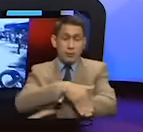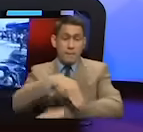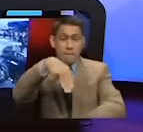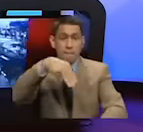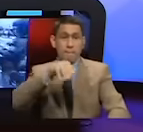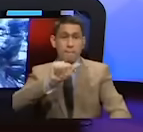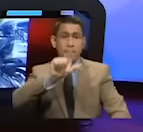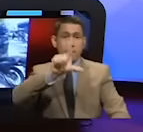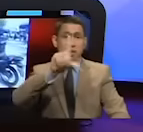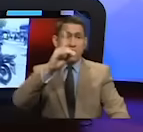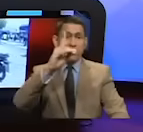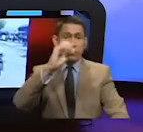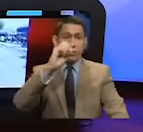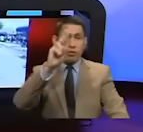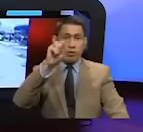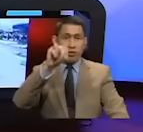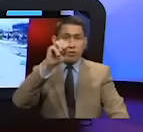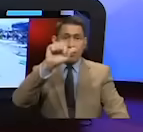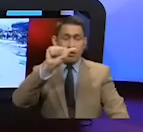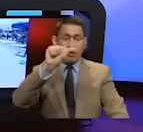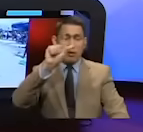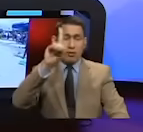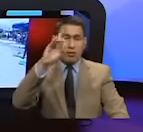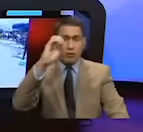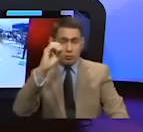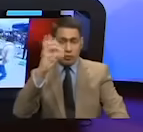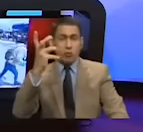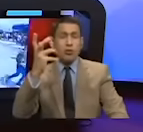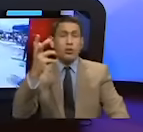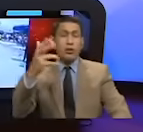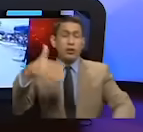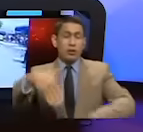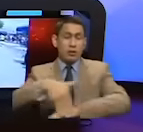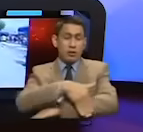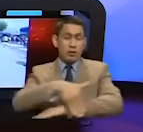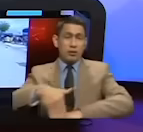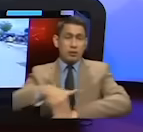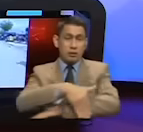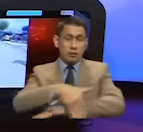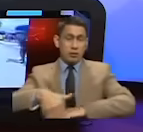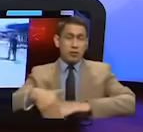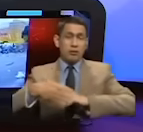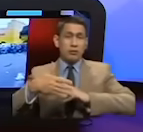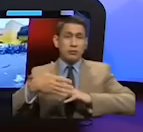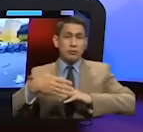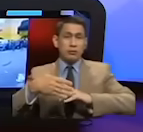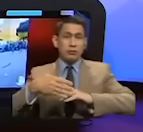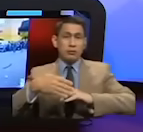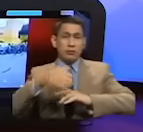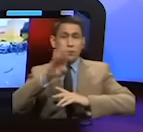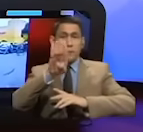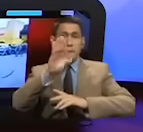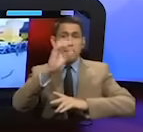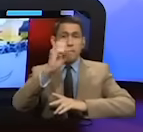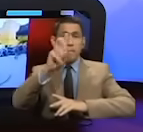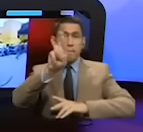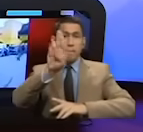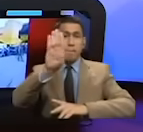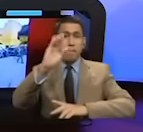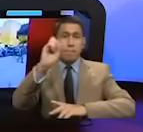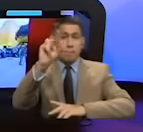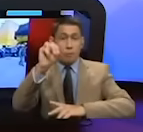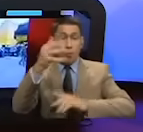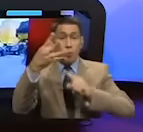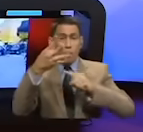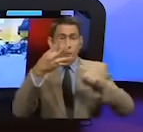Maldonado, en la avenida Cóndor Ñan, la avenida Amaru Ñan y en la calle Borbón. Que no le